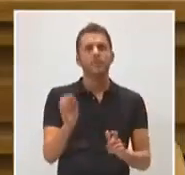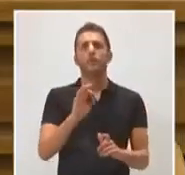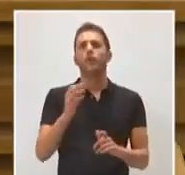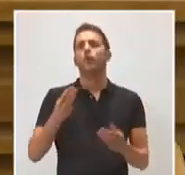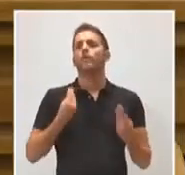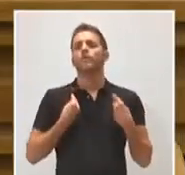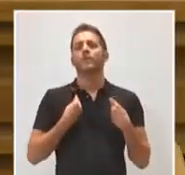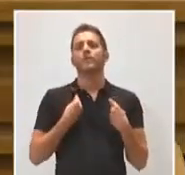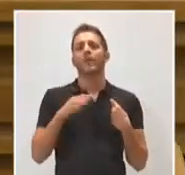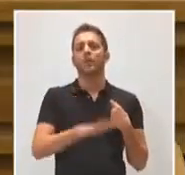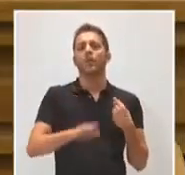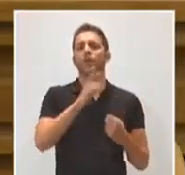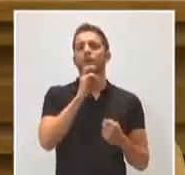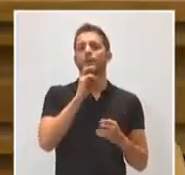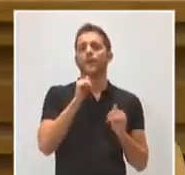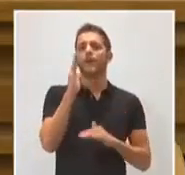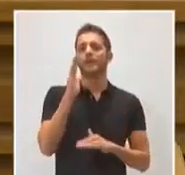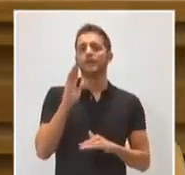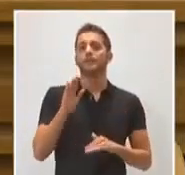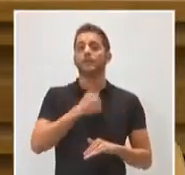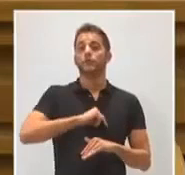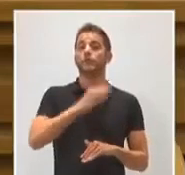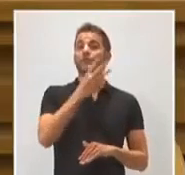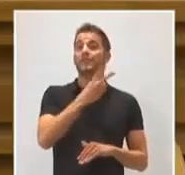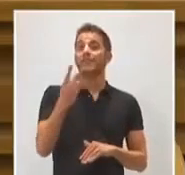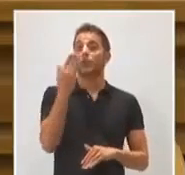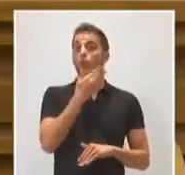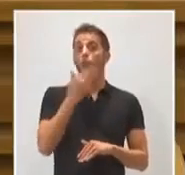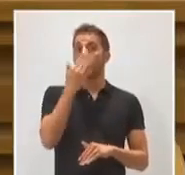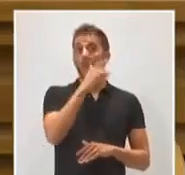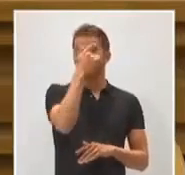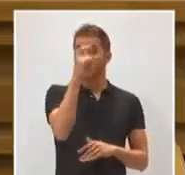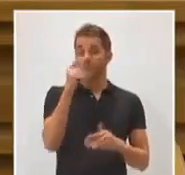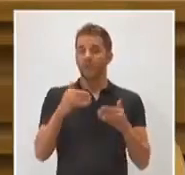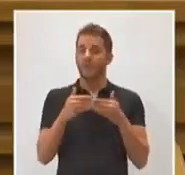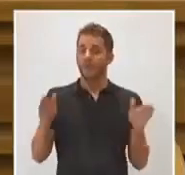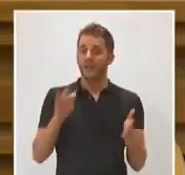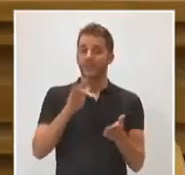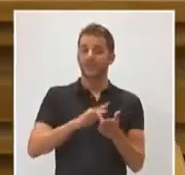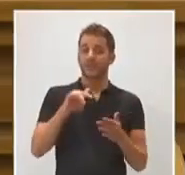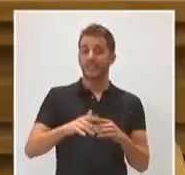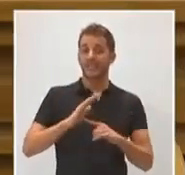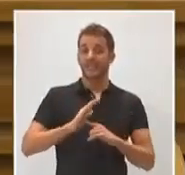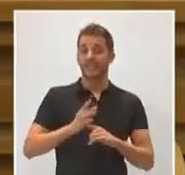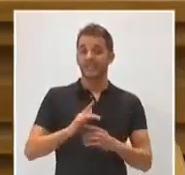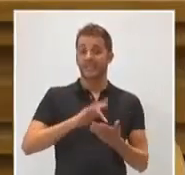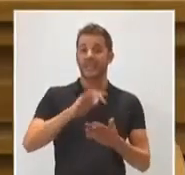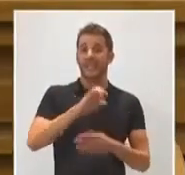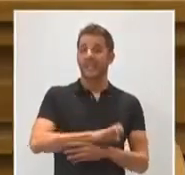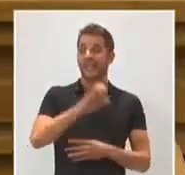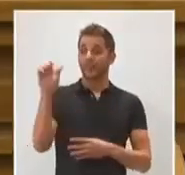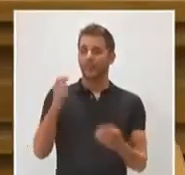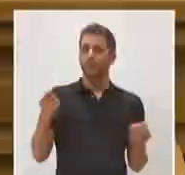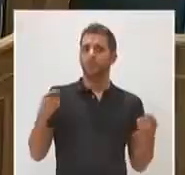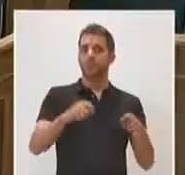difíciles pero vamos que nosotros hemos abierto 32 escuelas rurales cuando esta región encabezó en europa el cierre con